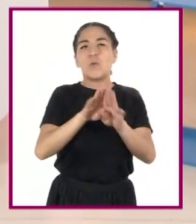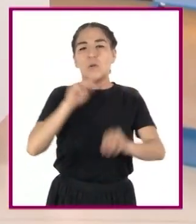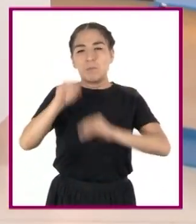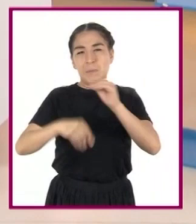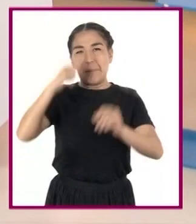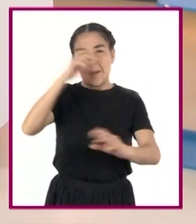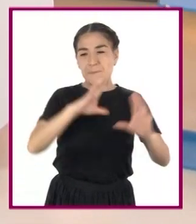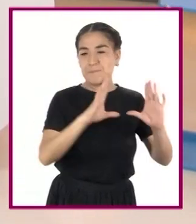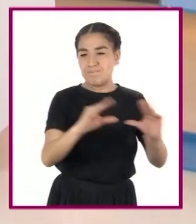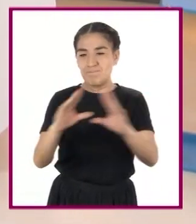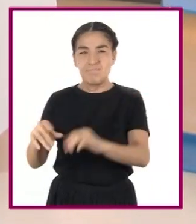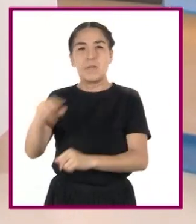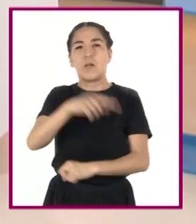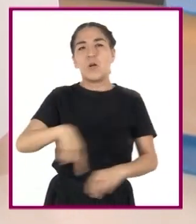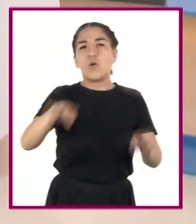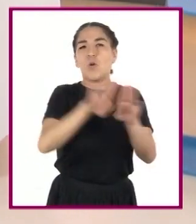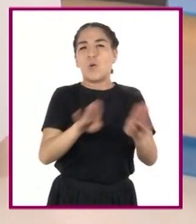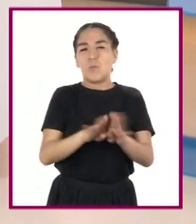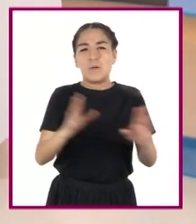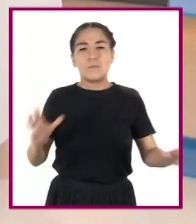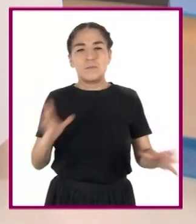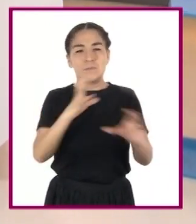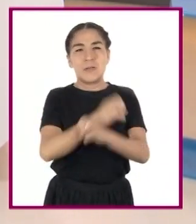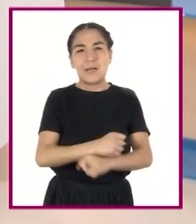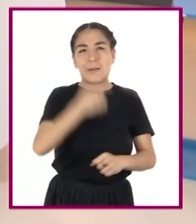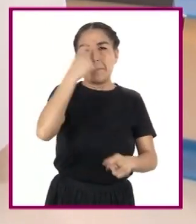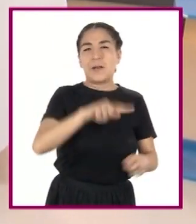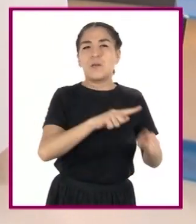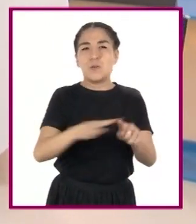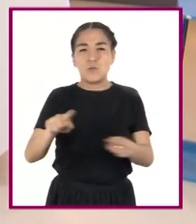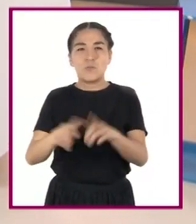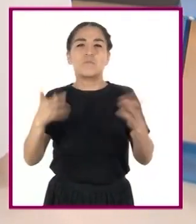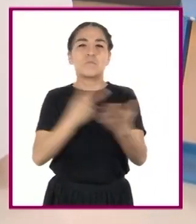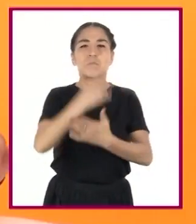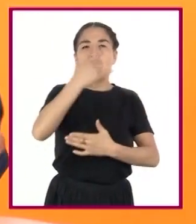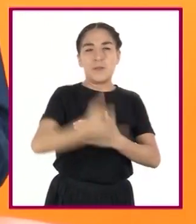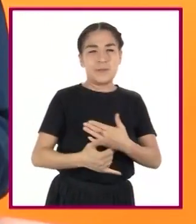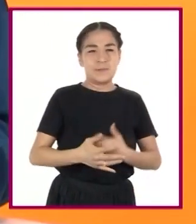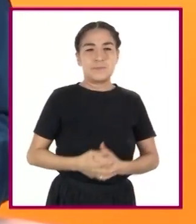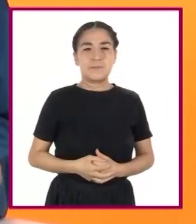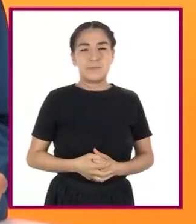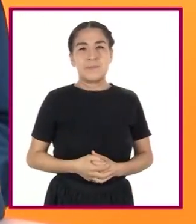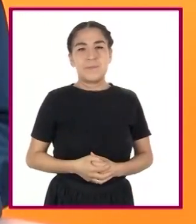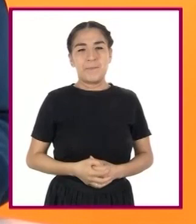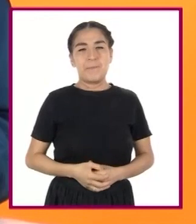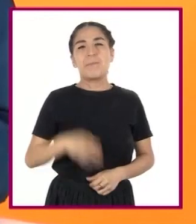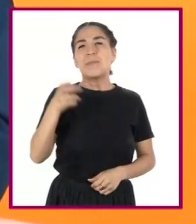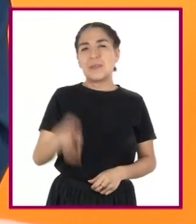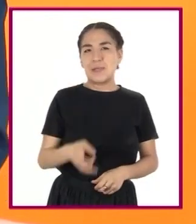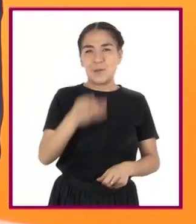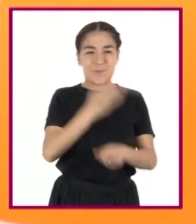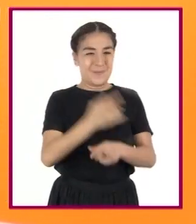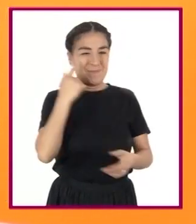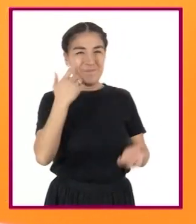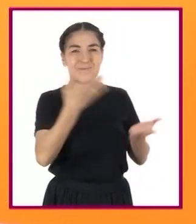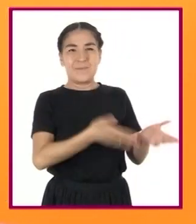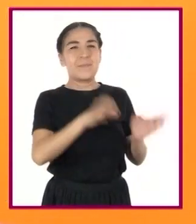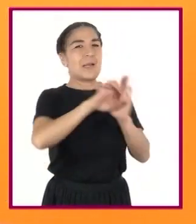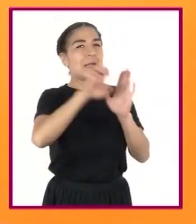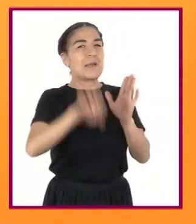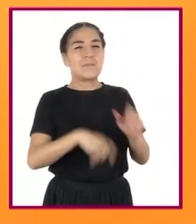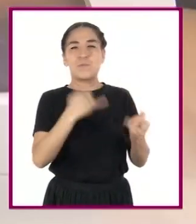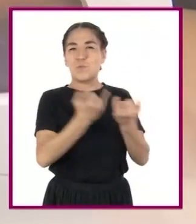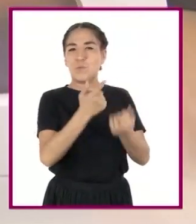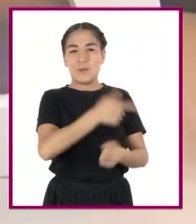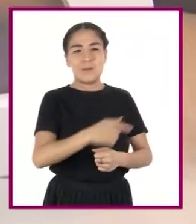la enseñanza sobre la interpretación y realización de los planos de un proyecto. Esta que tenemos aquí es un ejemplo de